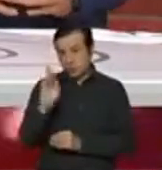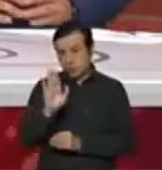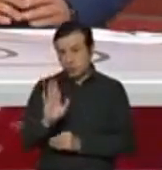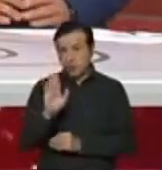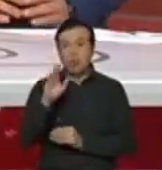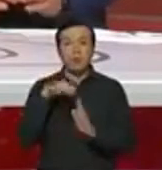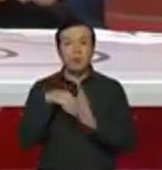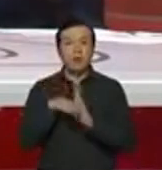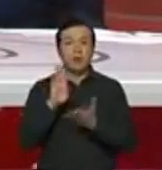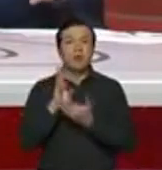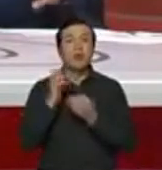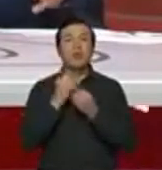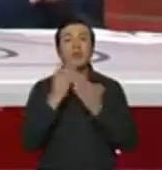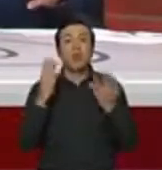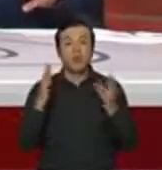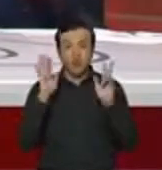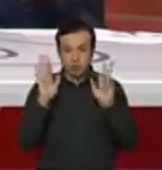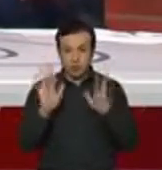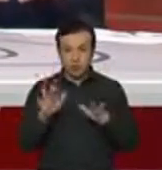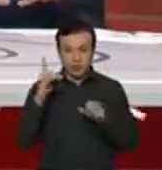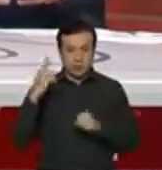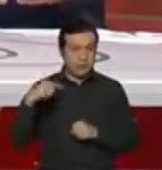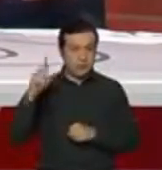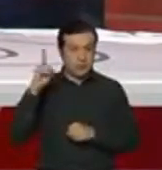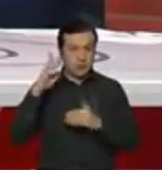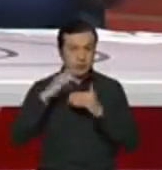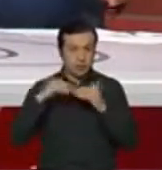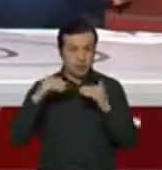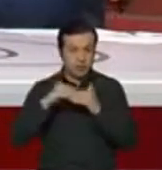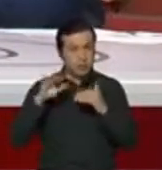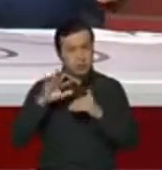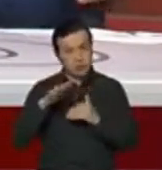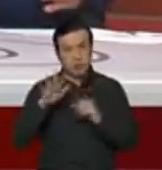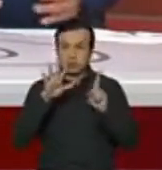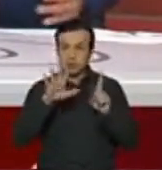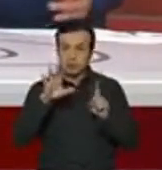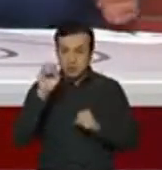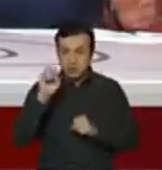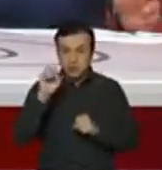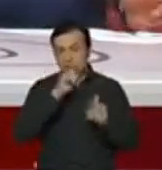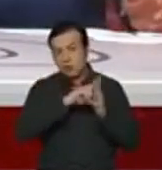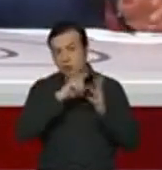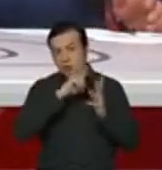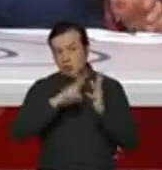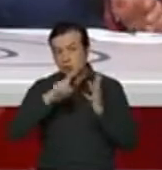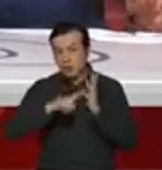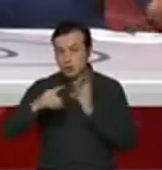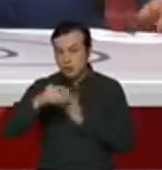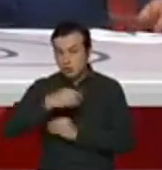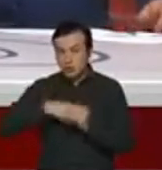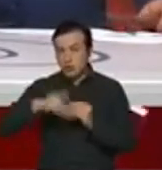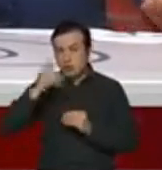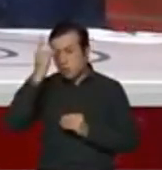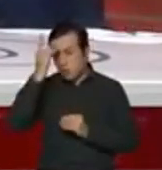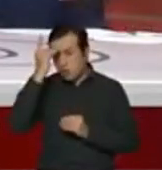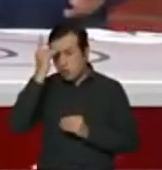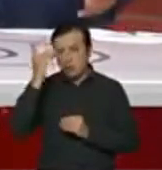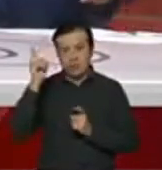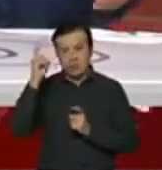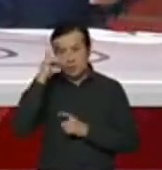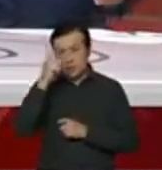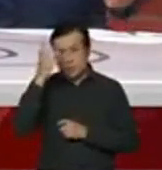tiene comprometido cerca de 8 mil millones de dólares en cerca de 60 diferentes tipos de papeles, bonos, que es